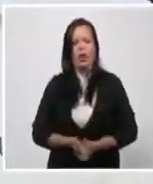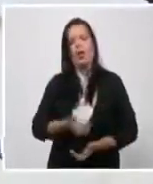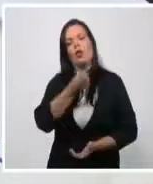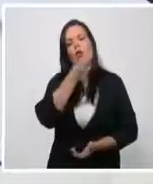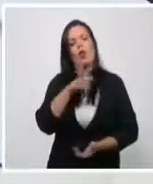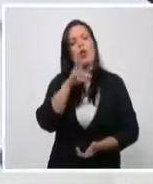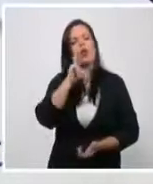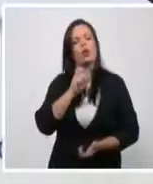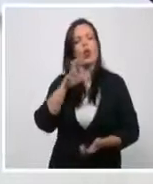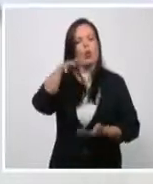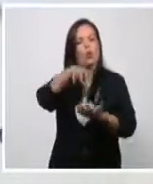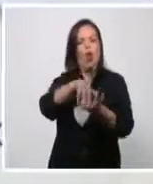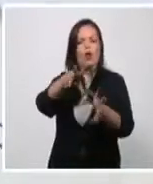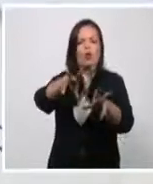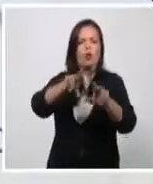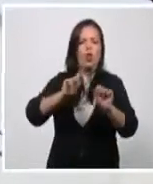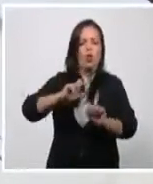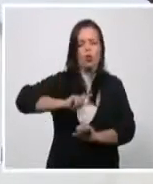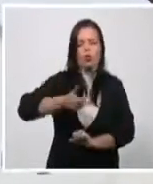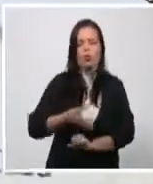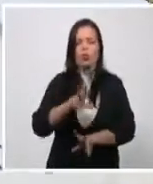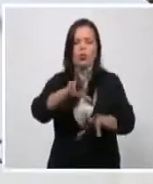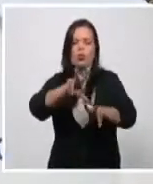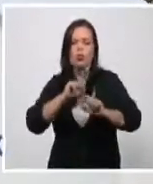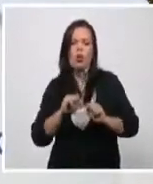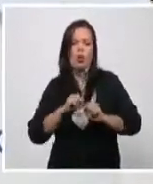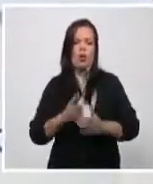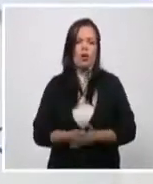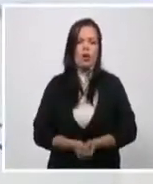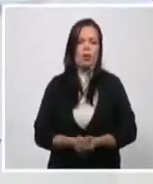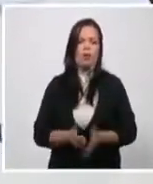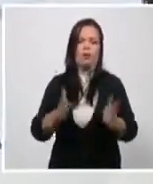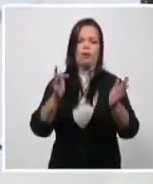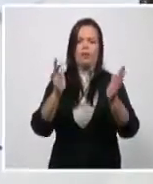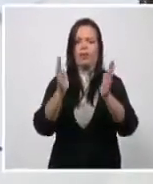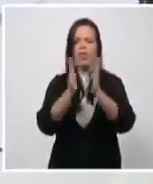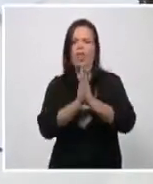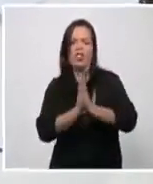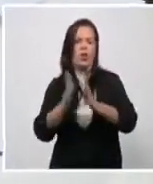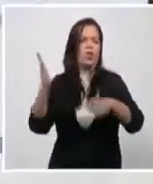con una cultura totalmente diferente, con una religión totalmente diferente,